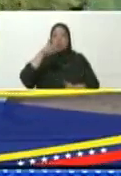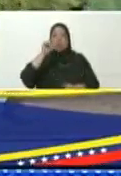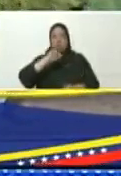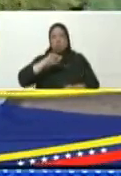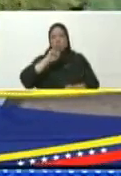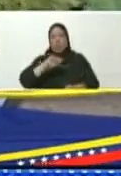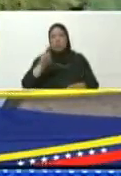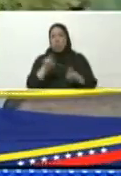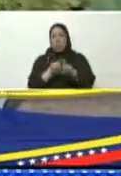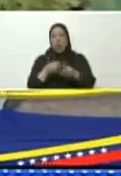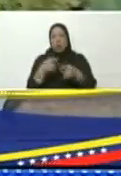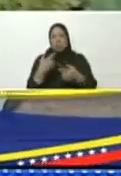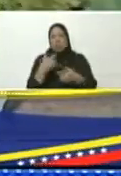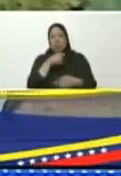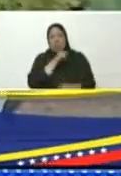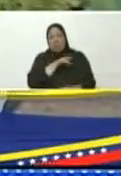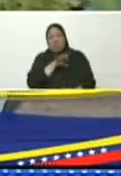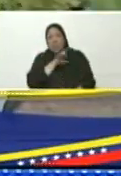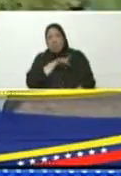momento.